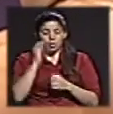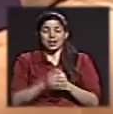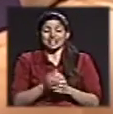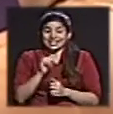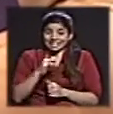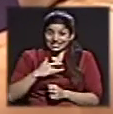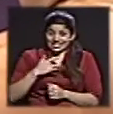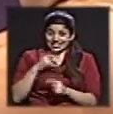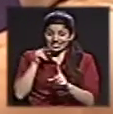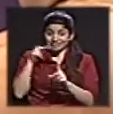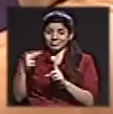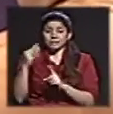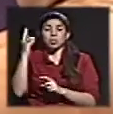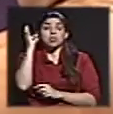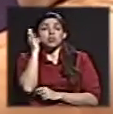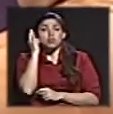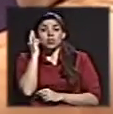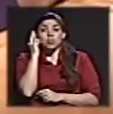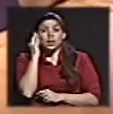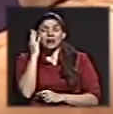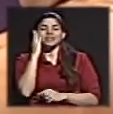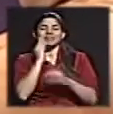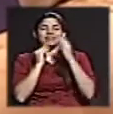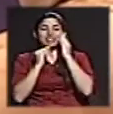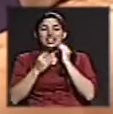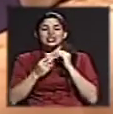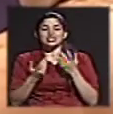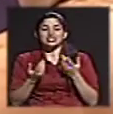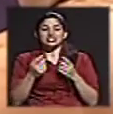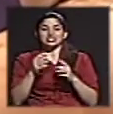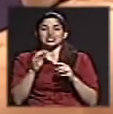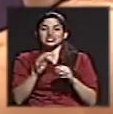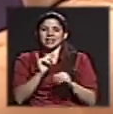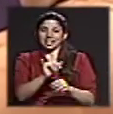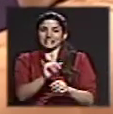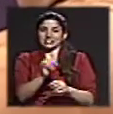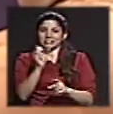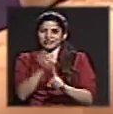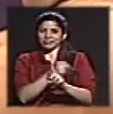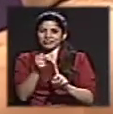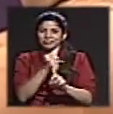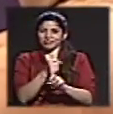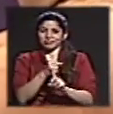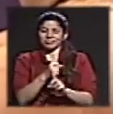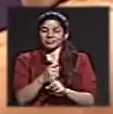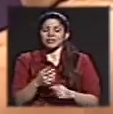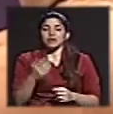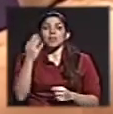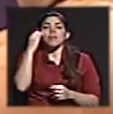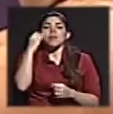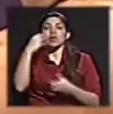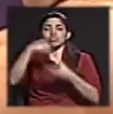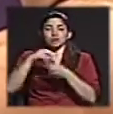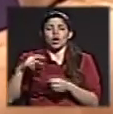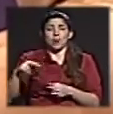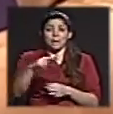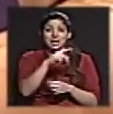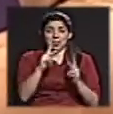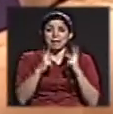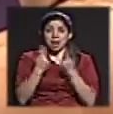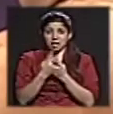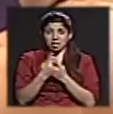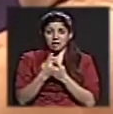sentido, las mujeres experimentan este tipo de violencia que viene de sus propios compañeros de